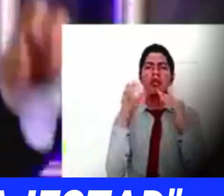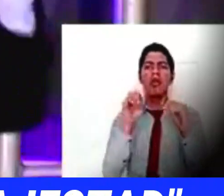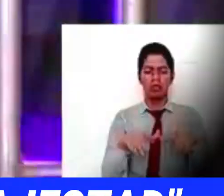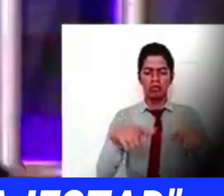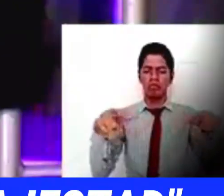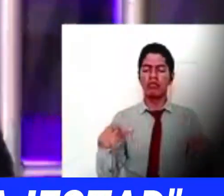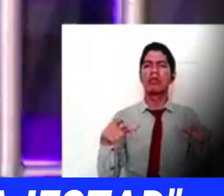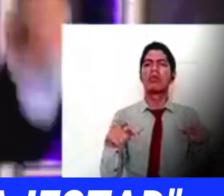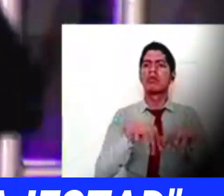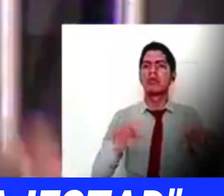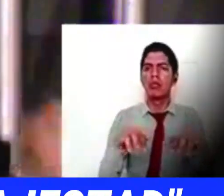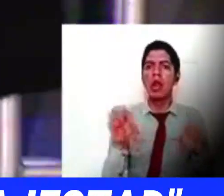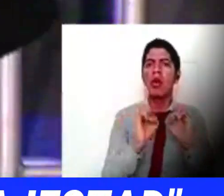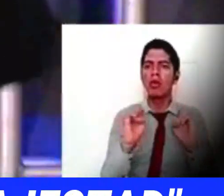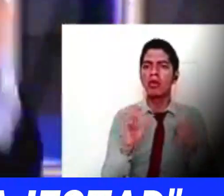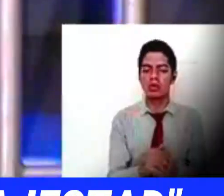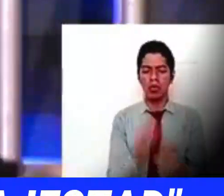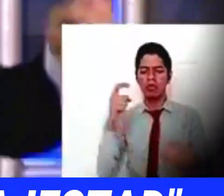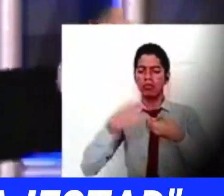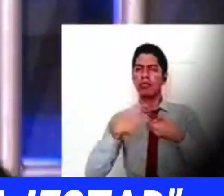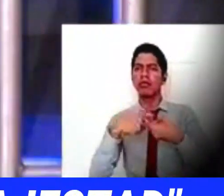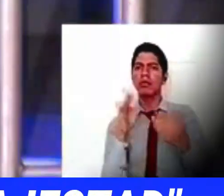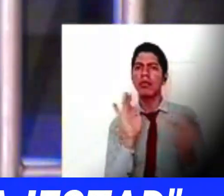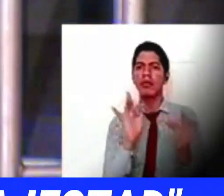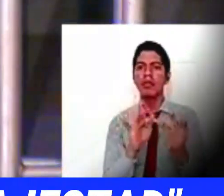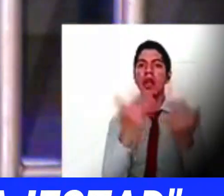el privilegio más grande.